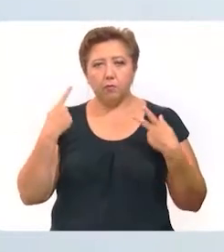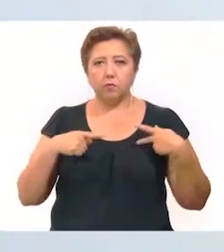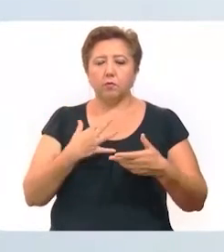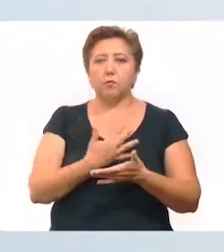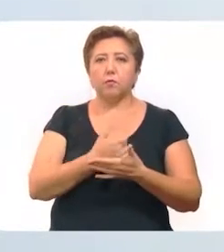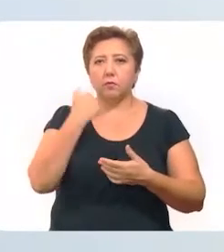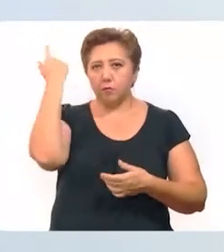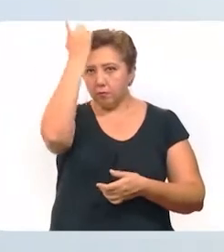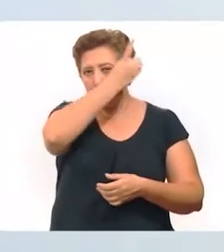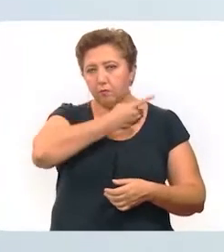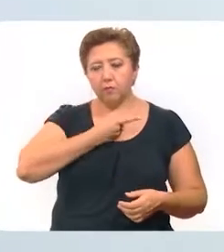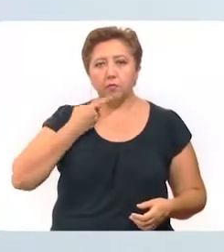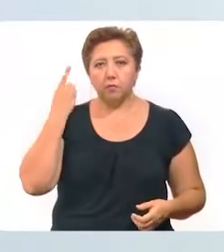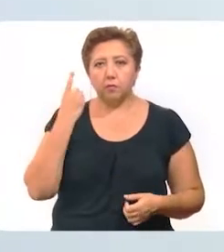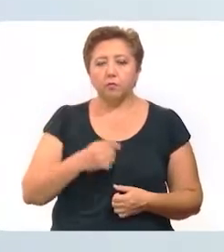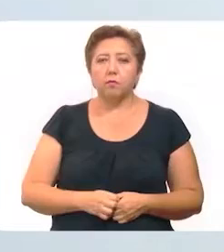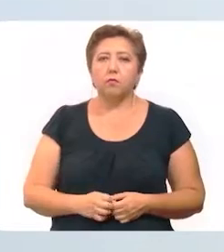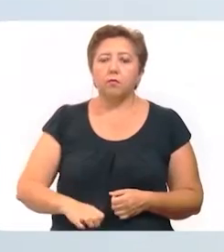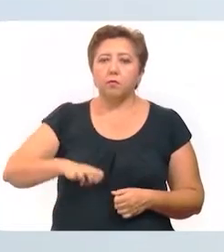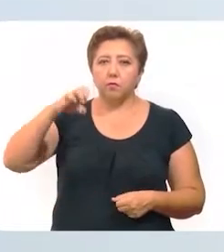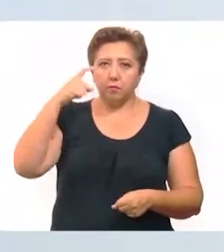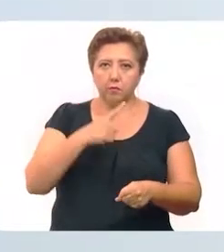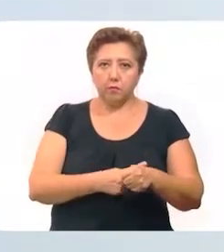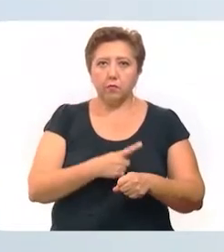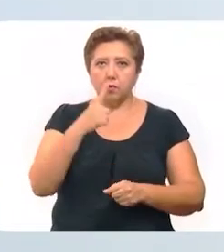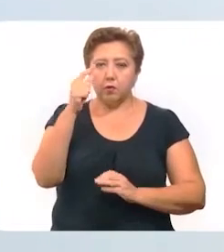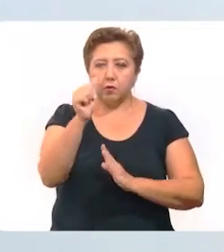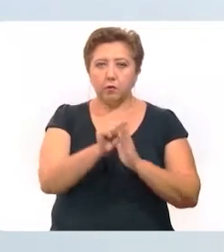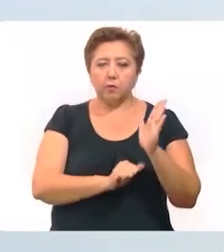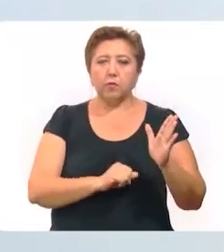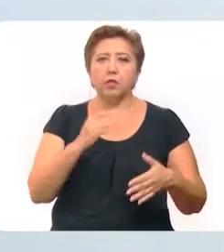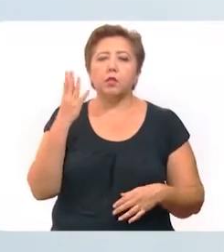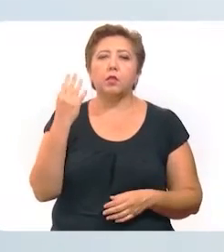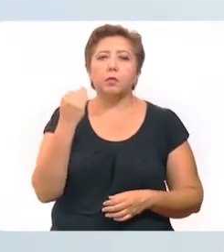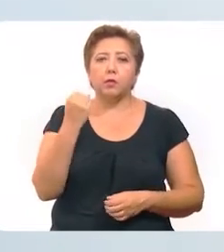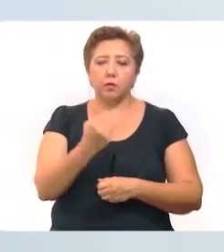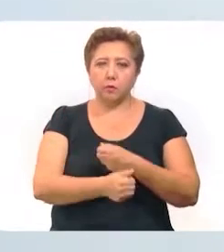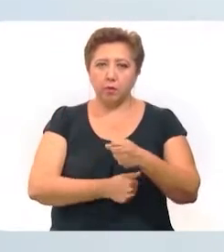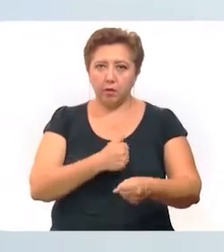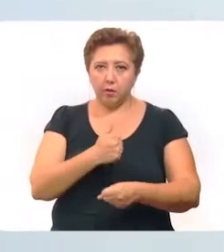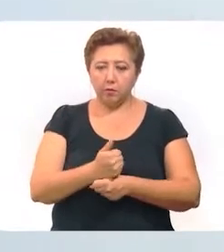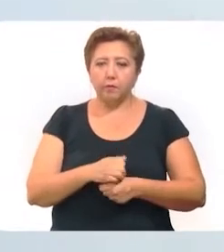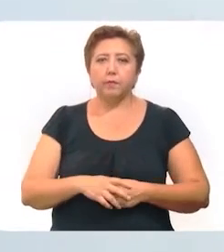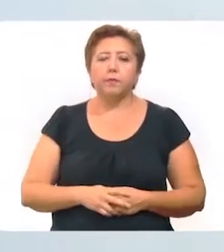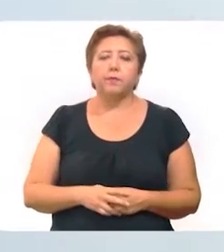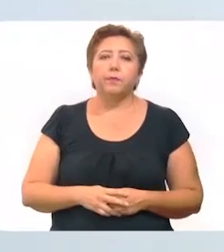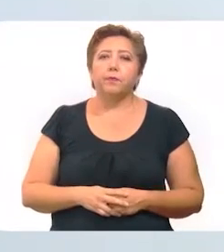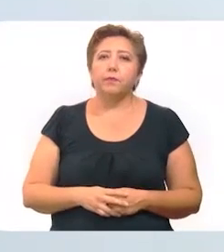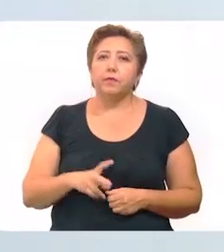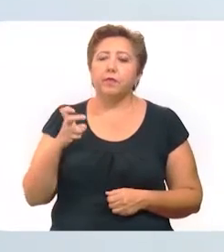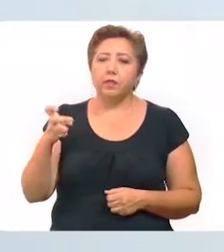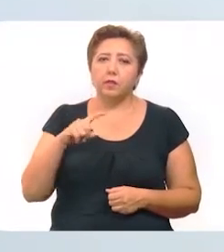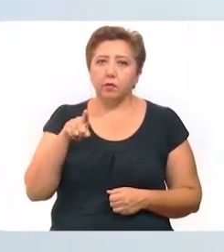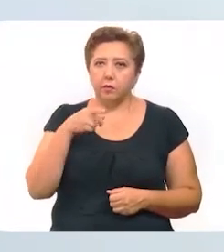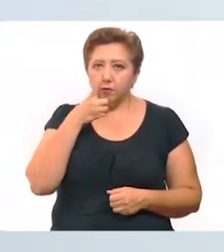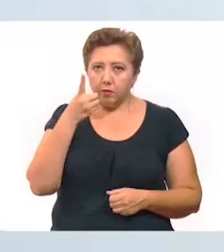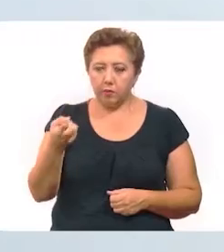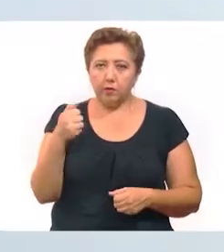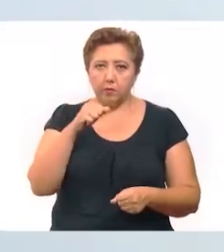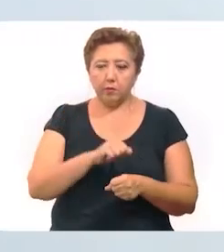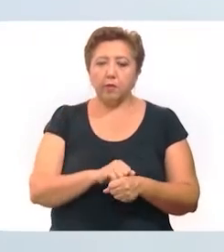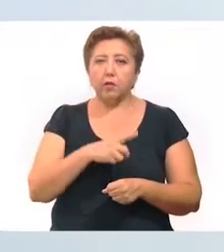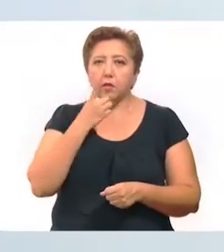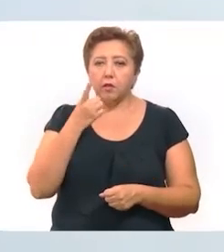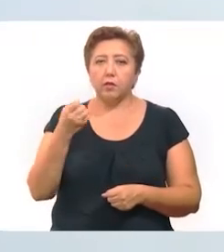pacientes a la espera de diagnóstico. El rango de edad de los casos es de un mes a 99 años. Estos son los indicadores